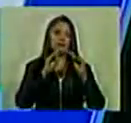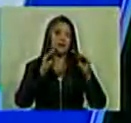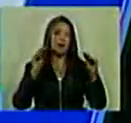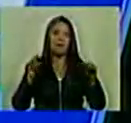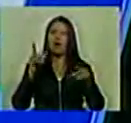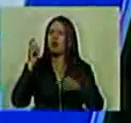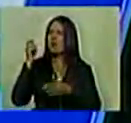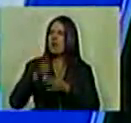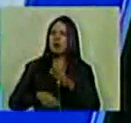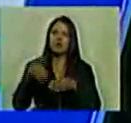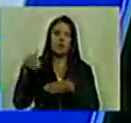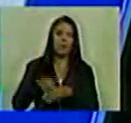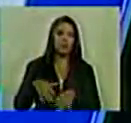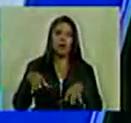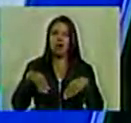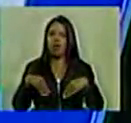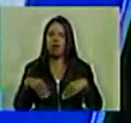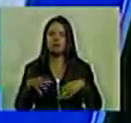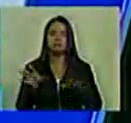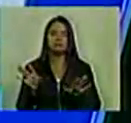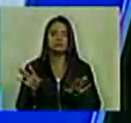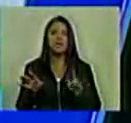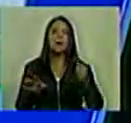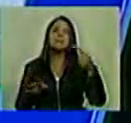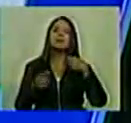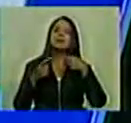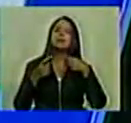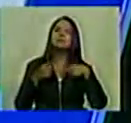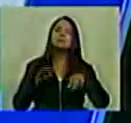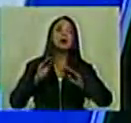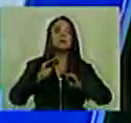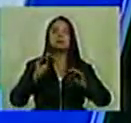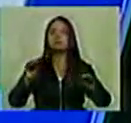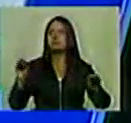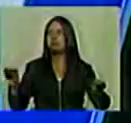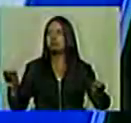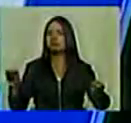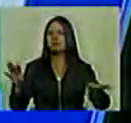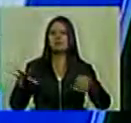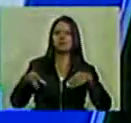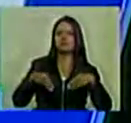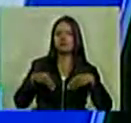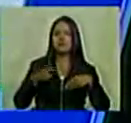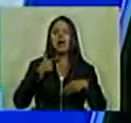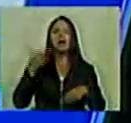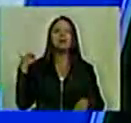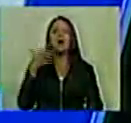abstención, la primera derrotada fue el llamado a la abstención que hiciera la extinta MUD.